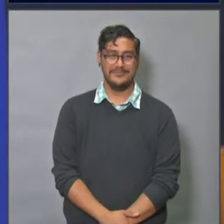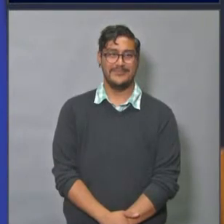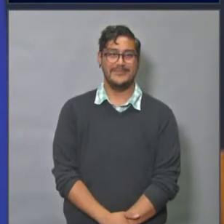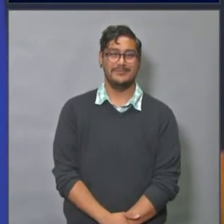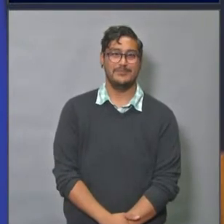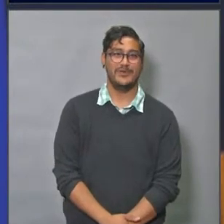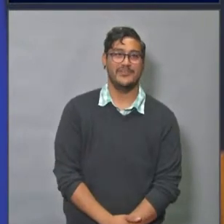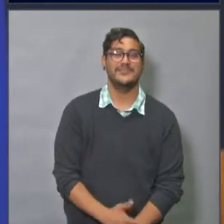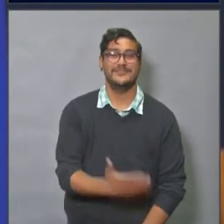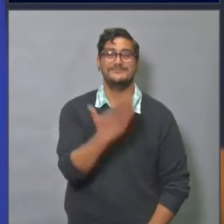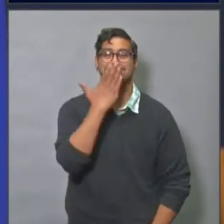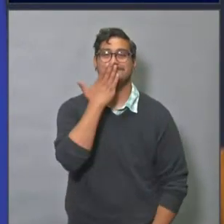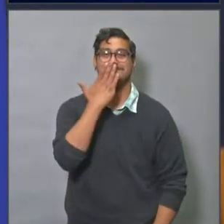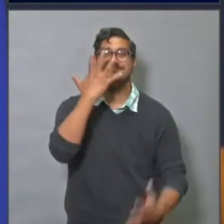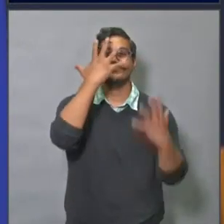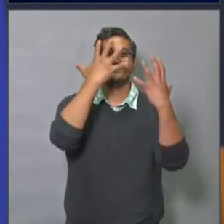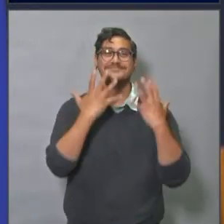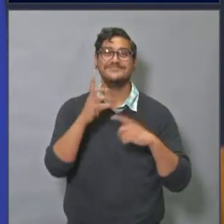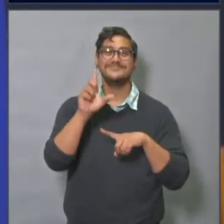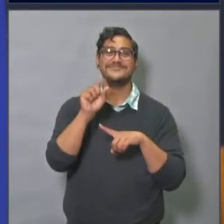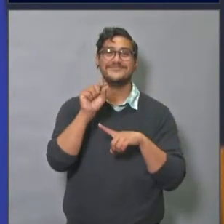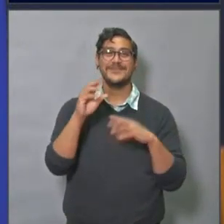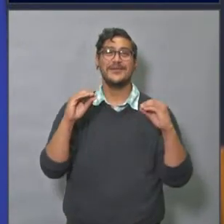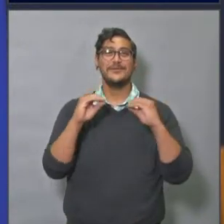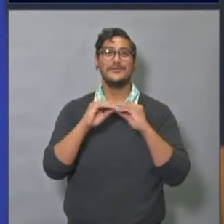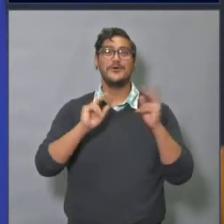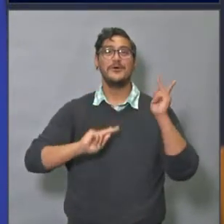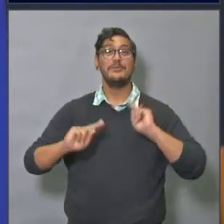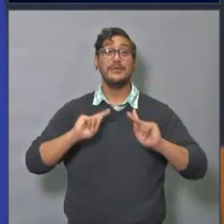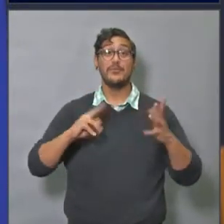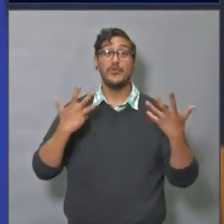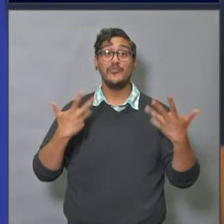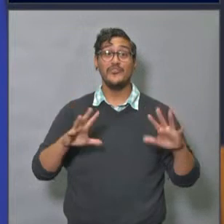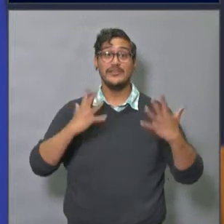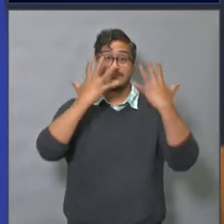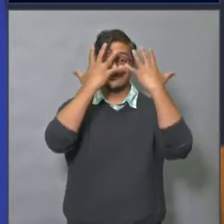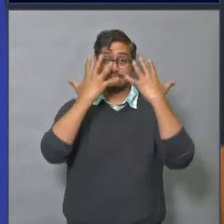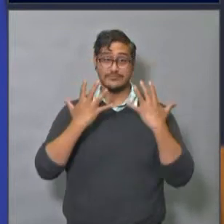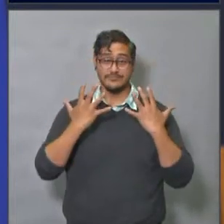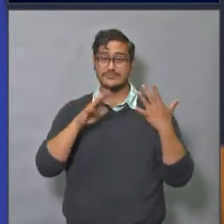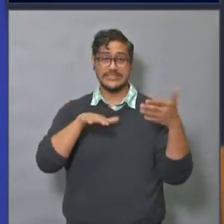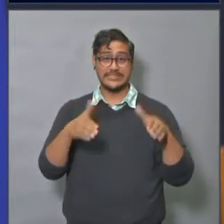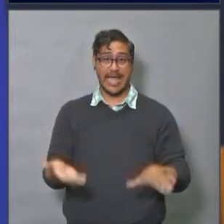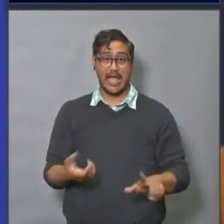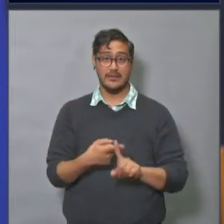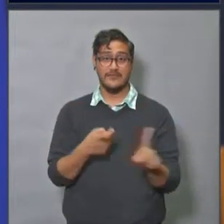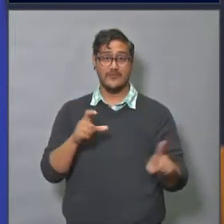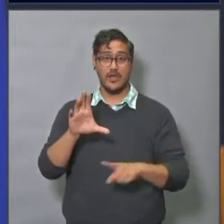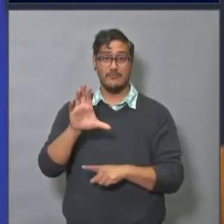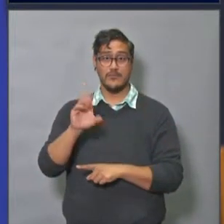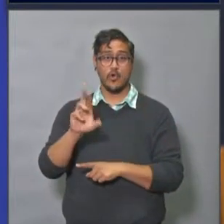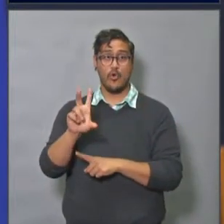Nos da tristeza informarles que 20 personas adicionales han fallecido por causas de COVID-19.